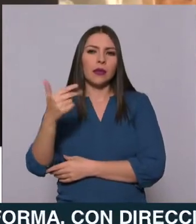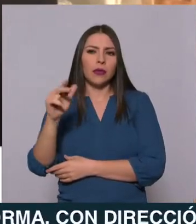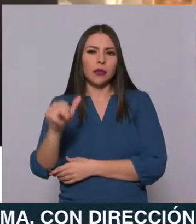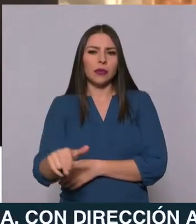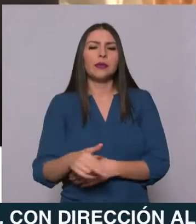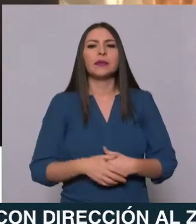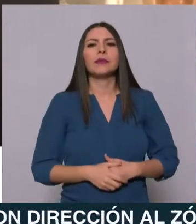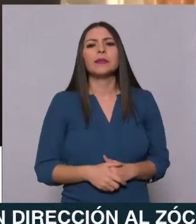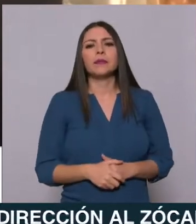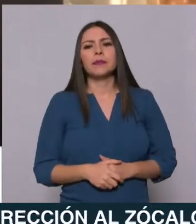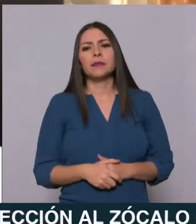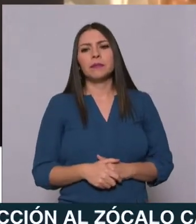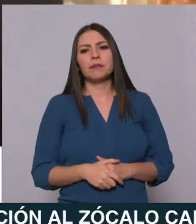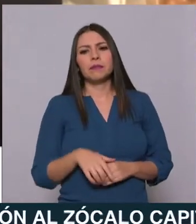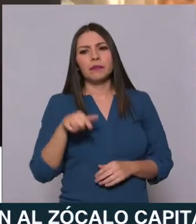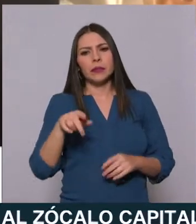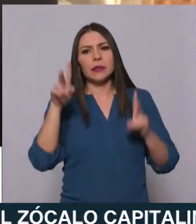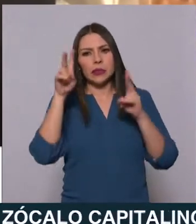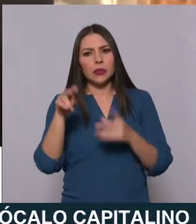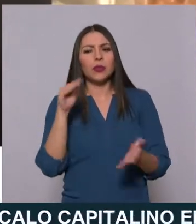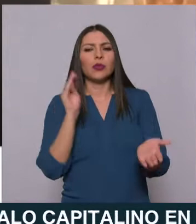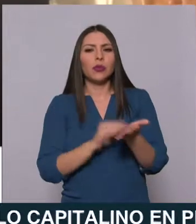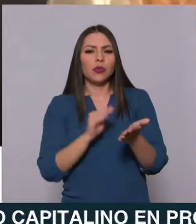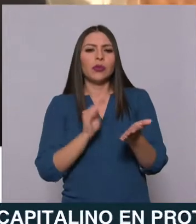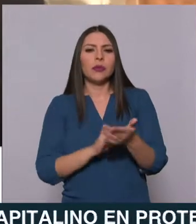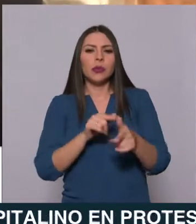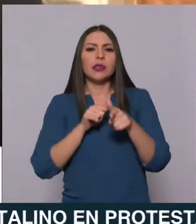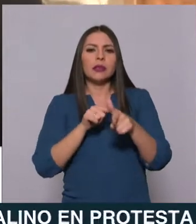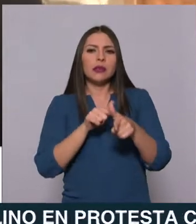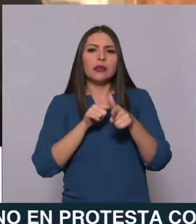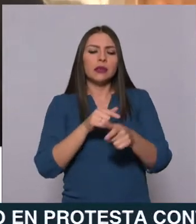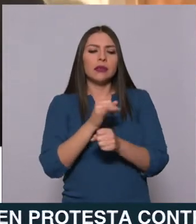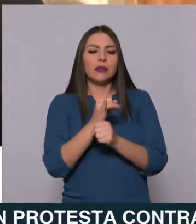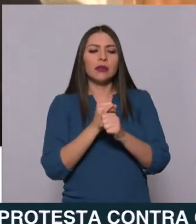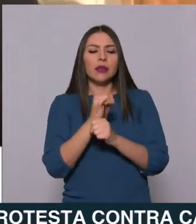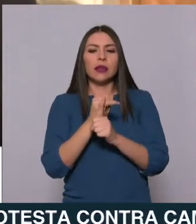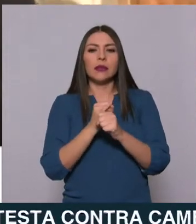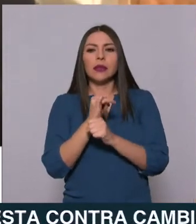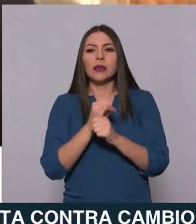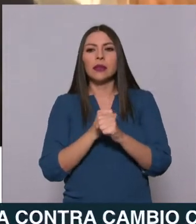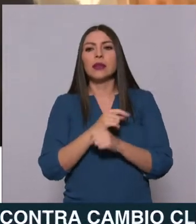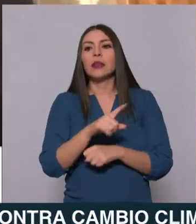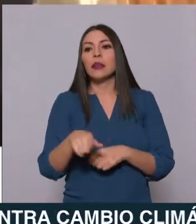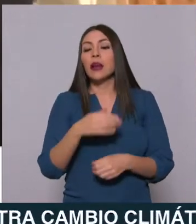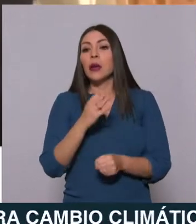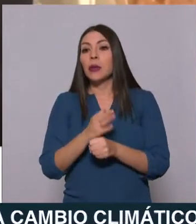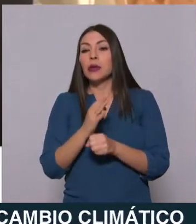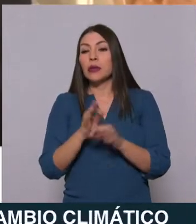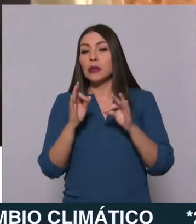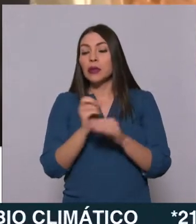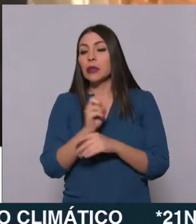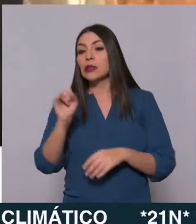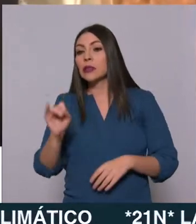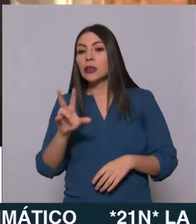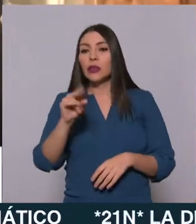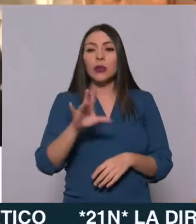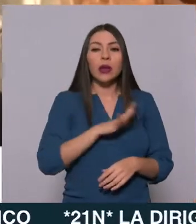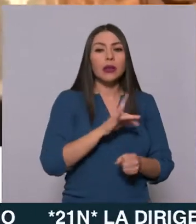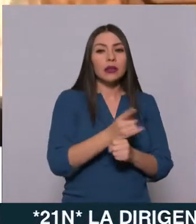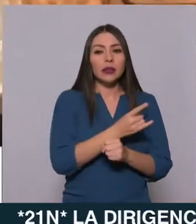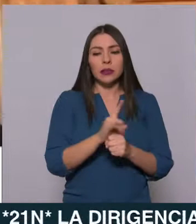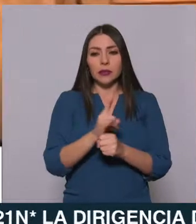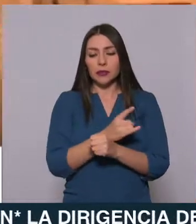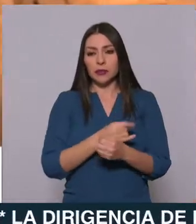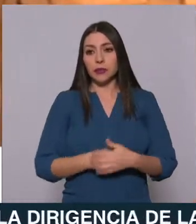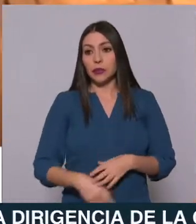Cristo. Seguimos todavía en proceso de investigación. Todavía no tendríamos como datos objetivos para decir si sí hubo o no una irregularidad. Pero con Marta